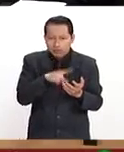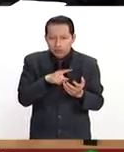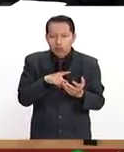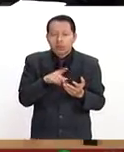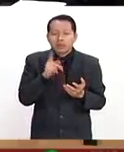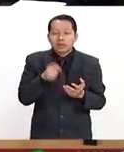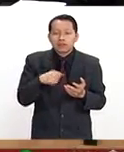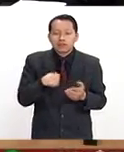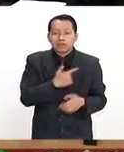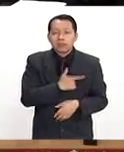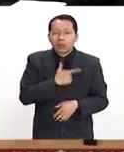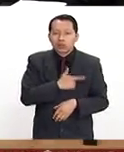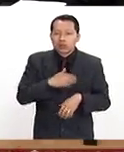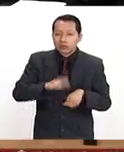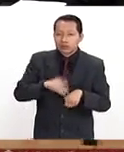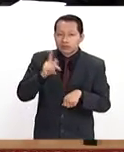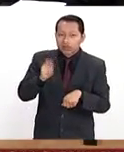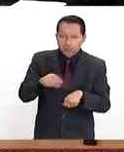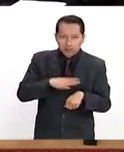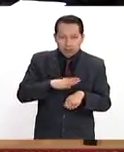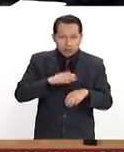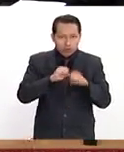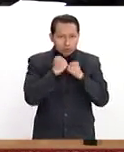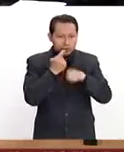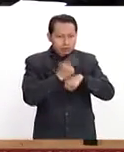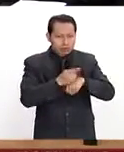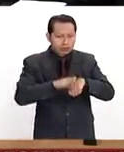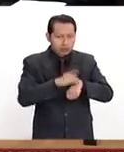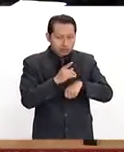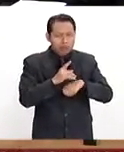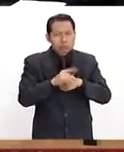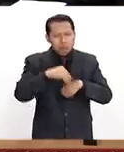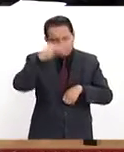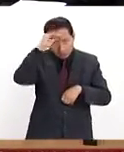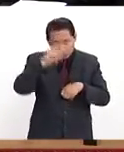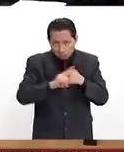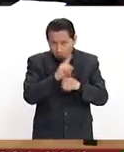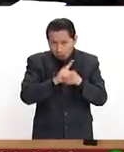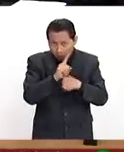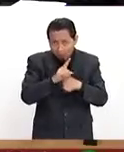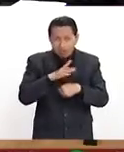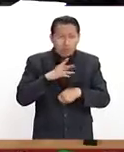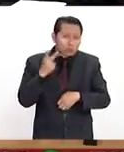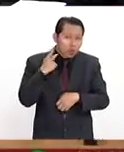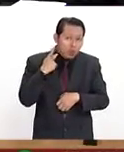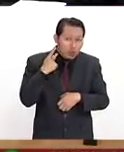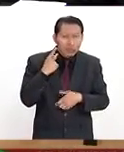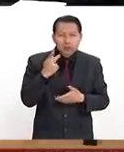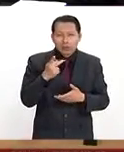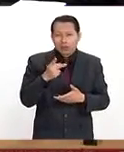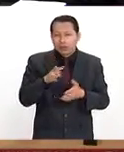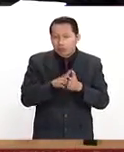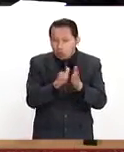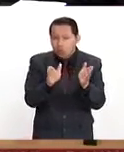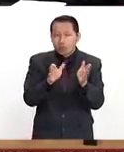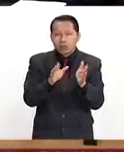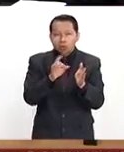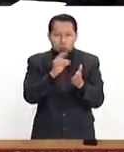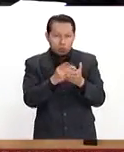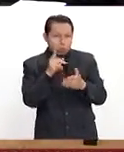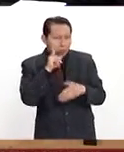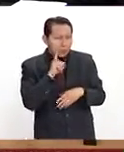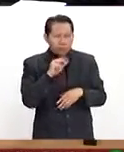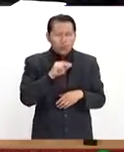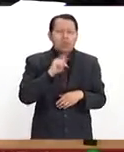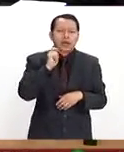más es la de la sociedad. Sí. Es decir, se asume que no es solamente un problema de política pública o no solamente de las mujeres, somos